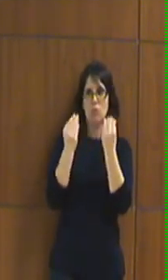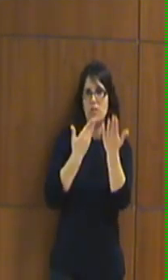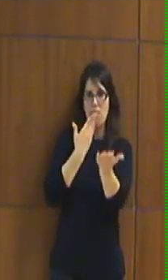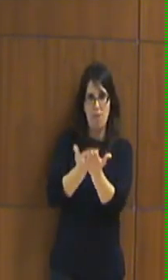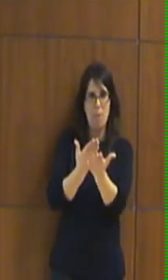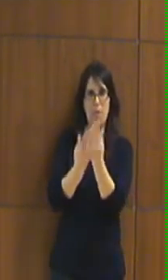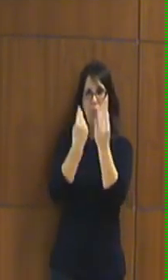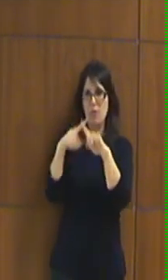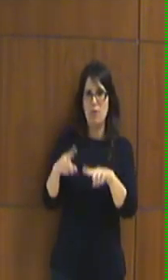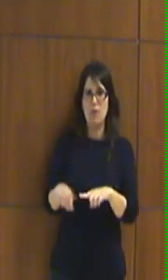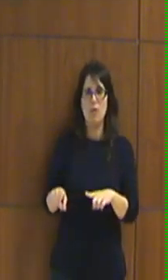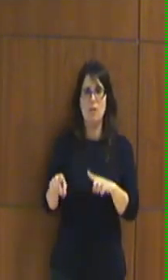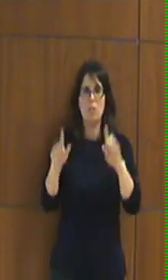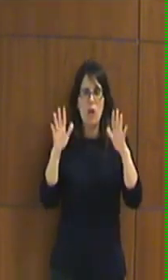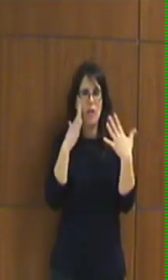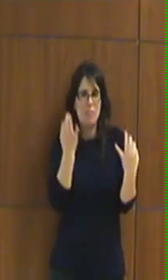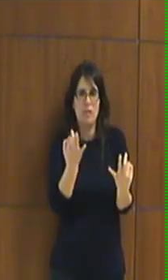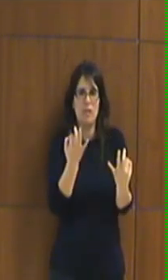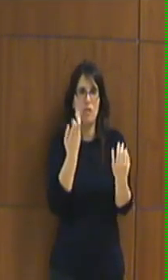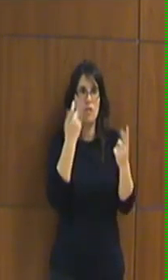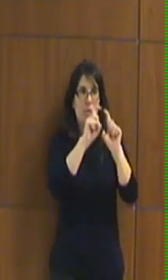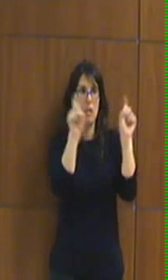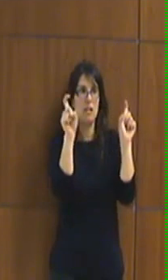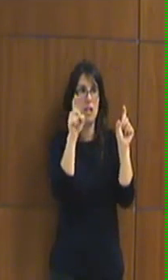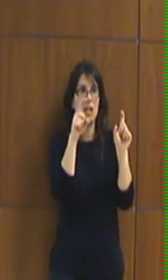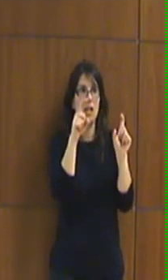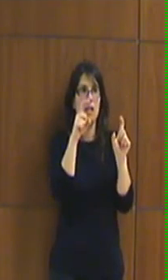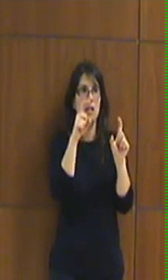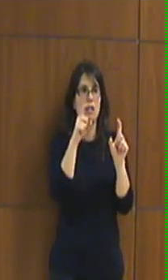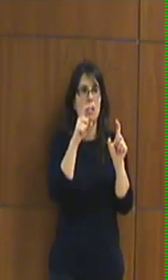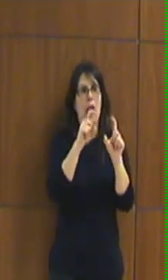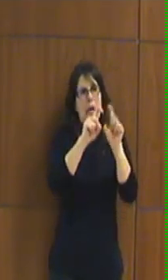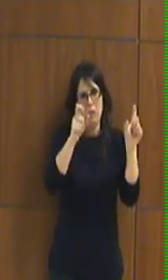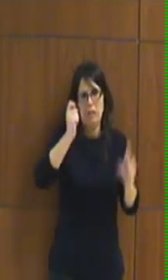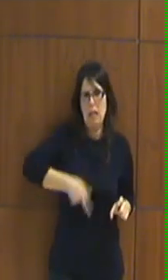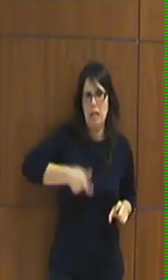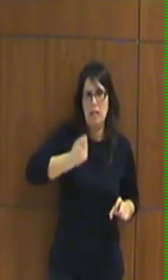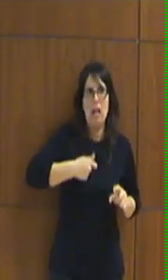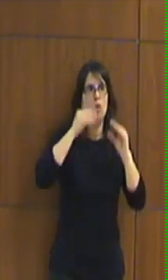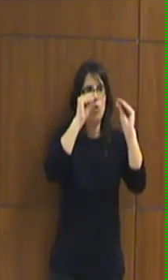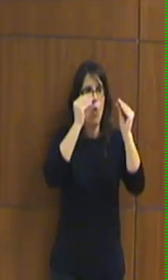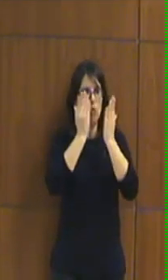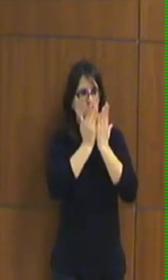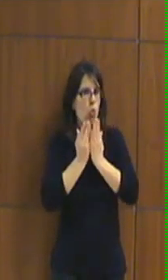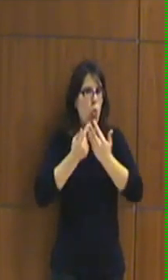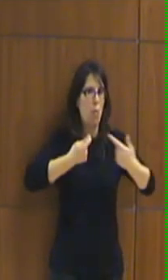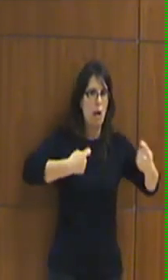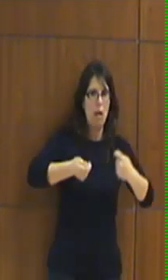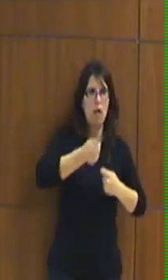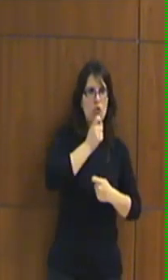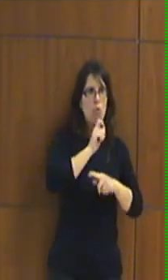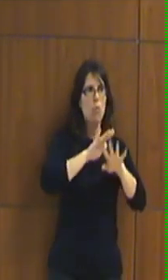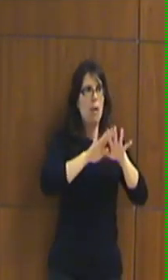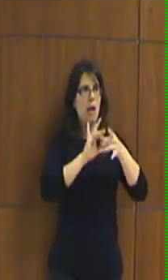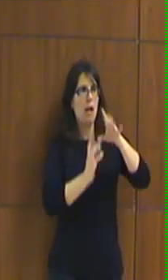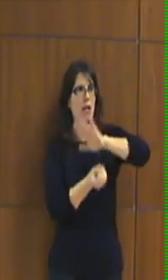Pero, ¿qué ocurre? Que la empresa suele ser hábil, es decir, en su contexto, ¿no? Porque está pensada para hacer